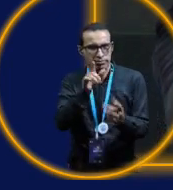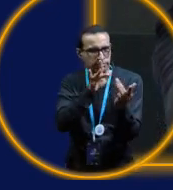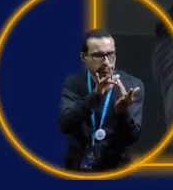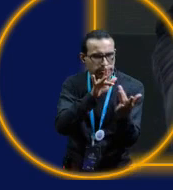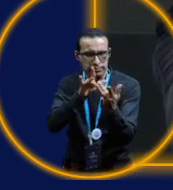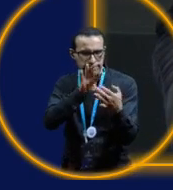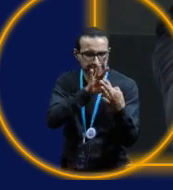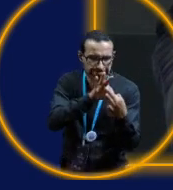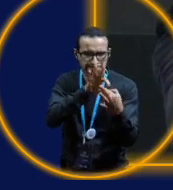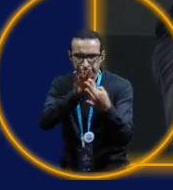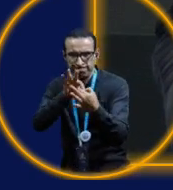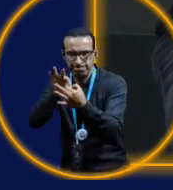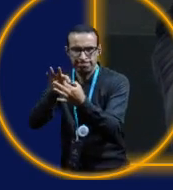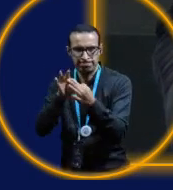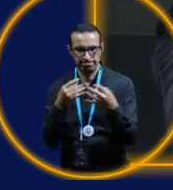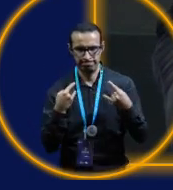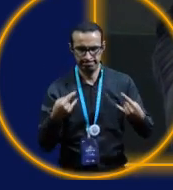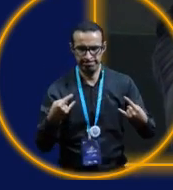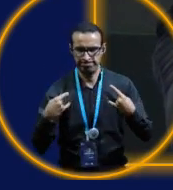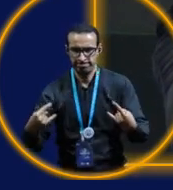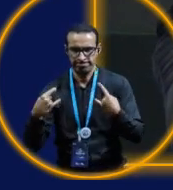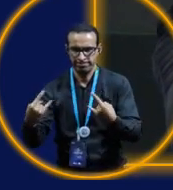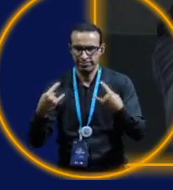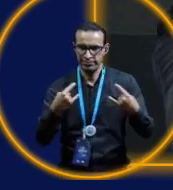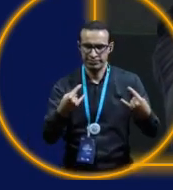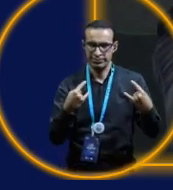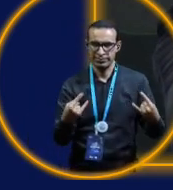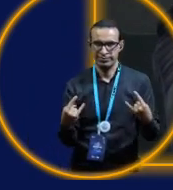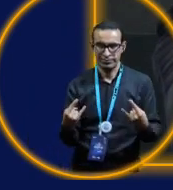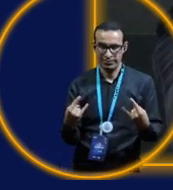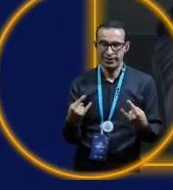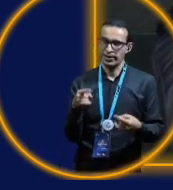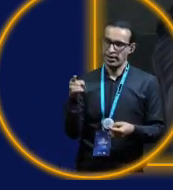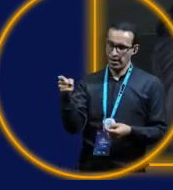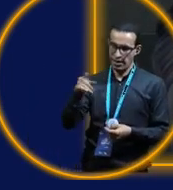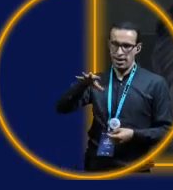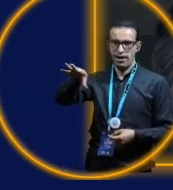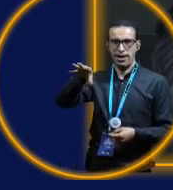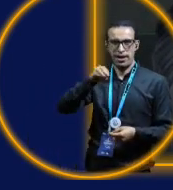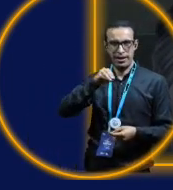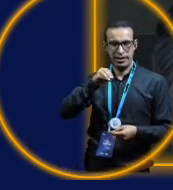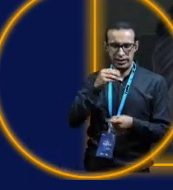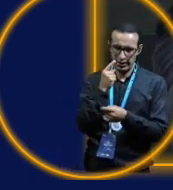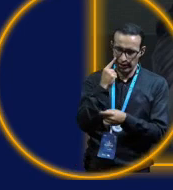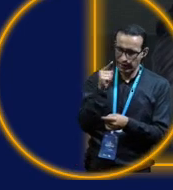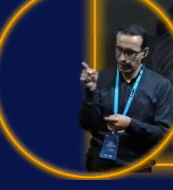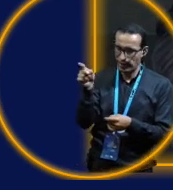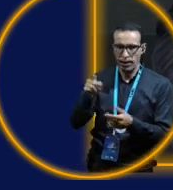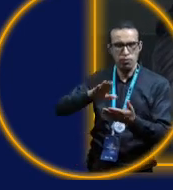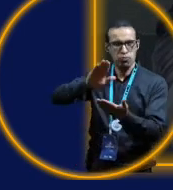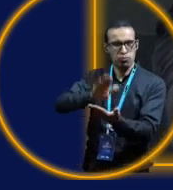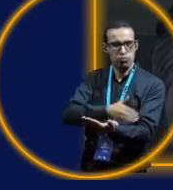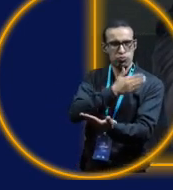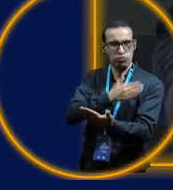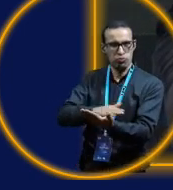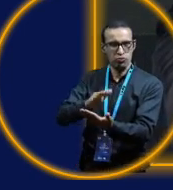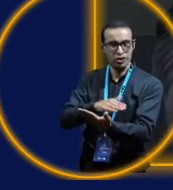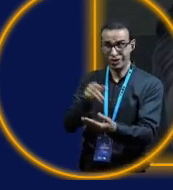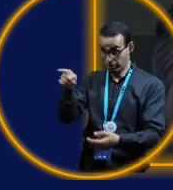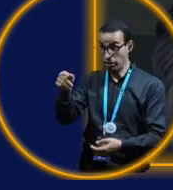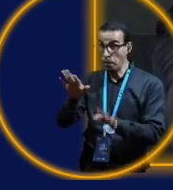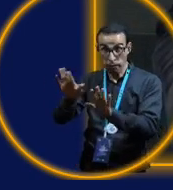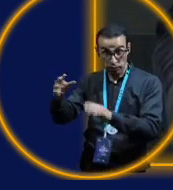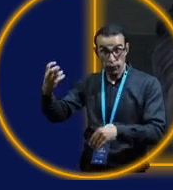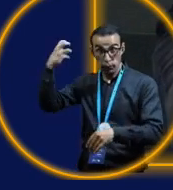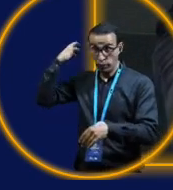pensando como puedo sacar cómo enfocan ellos en sacar música en esta era digital es